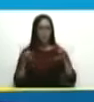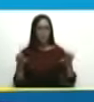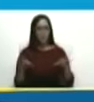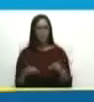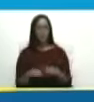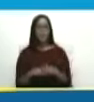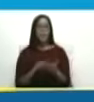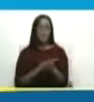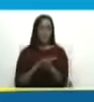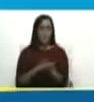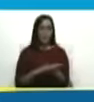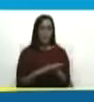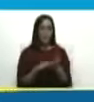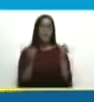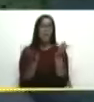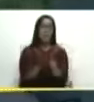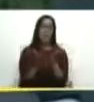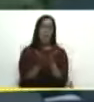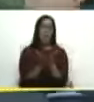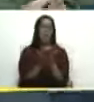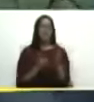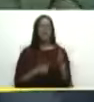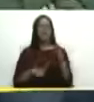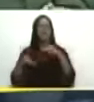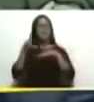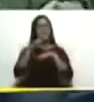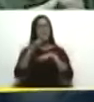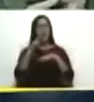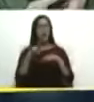para recuperar escuelas, liceos.